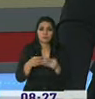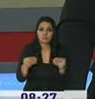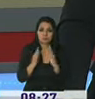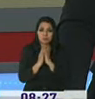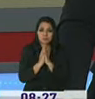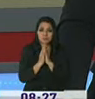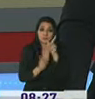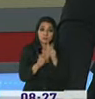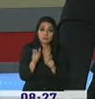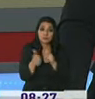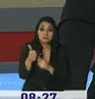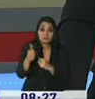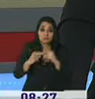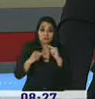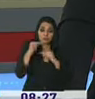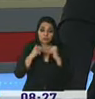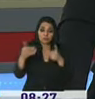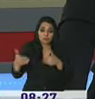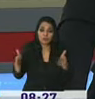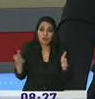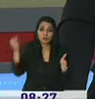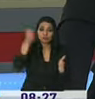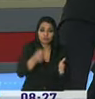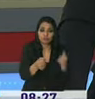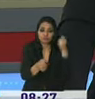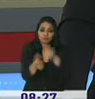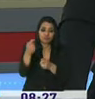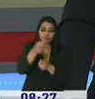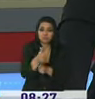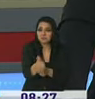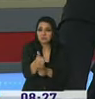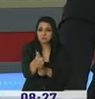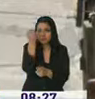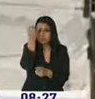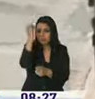habitantes construyeron un pequeño cajón donde colocan los desperdicios.